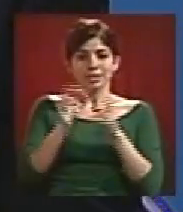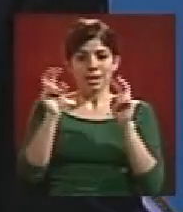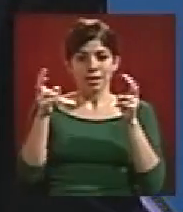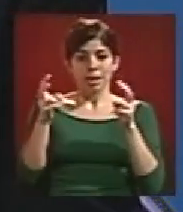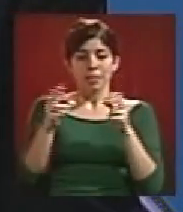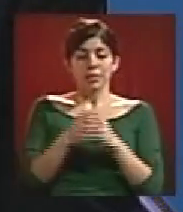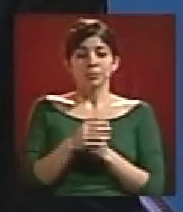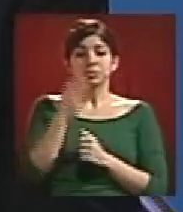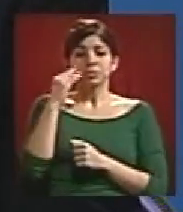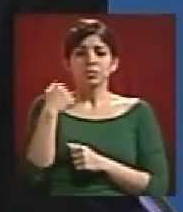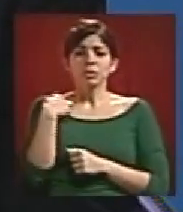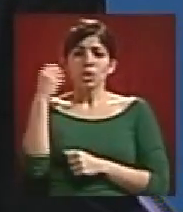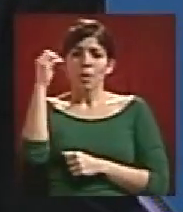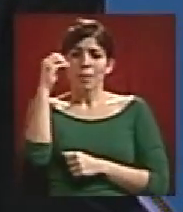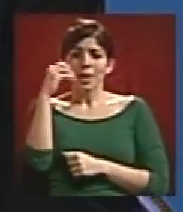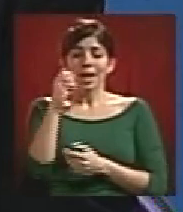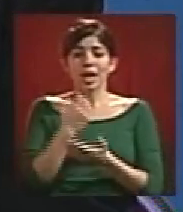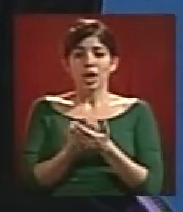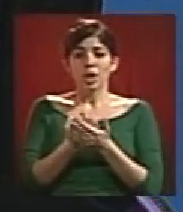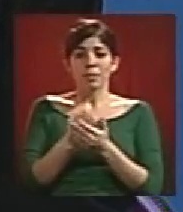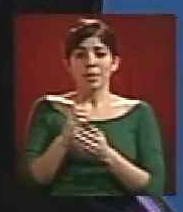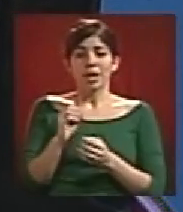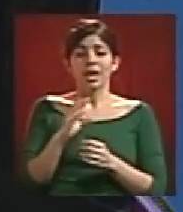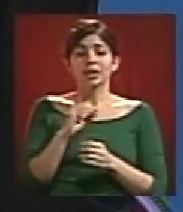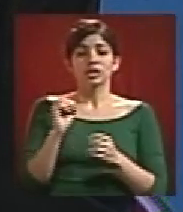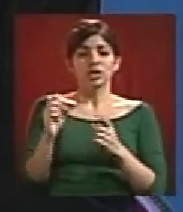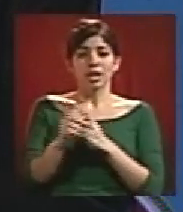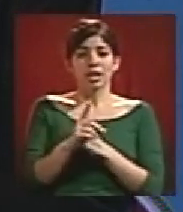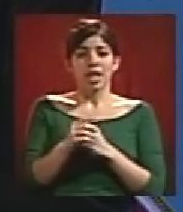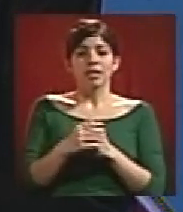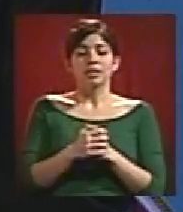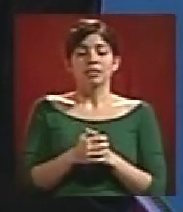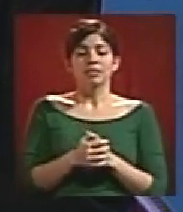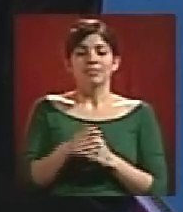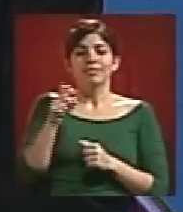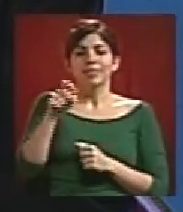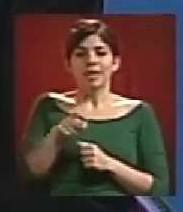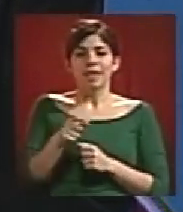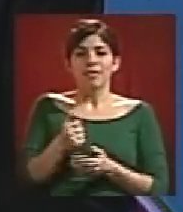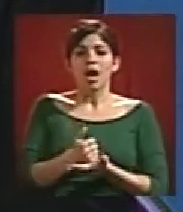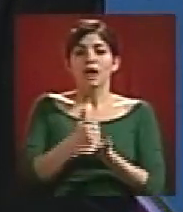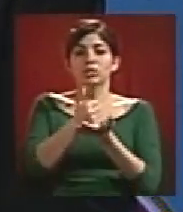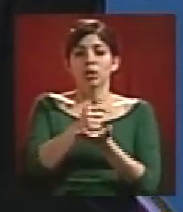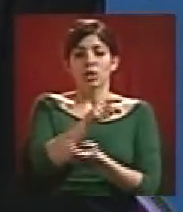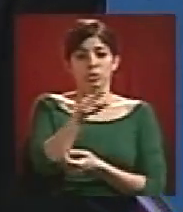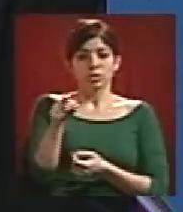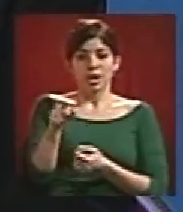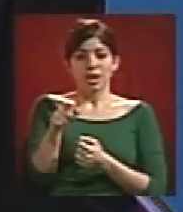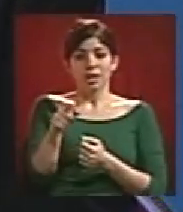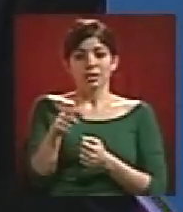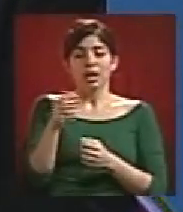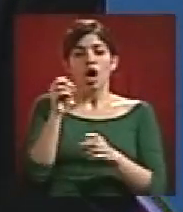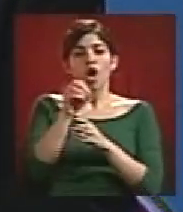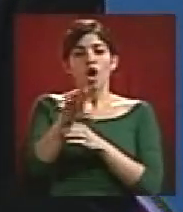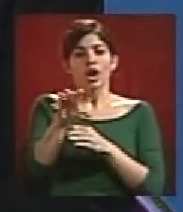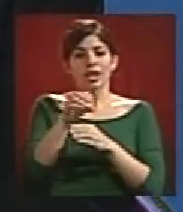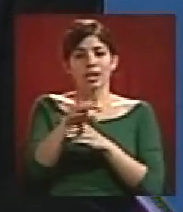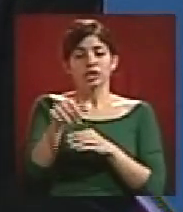temas, porque nos parece que Economía y Sociedad debe ayudarles a